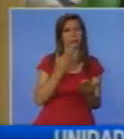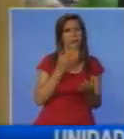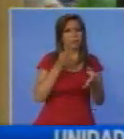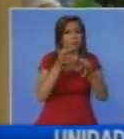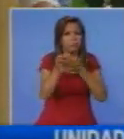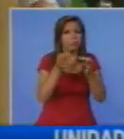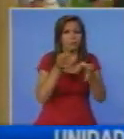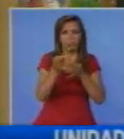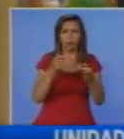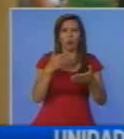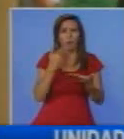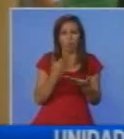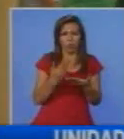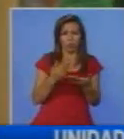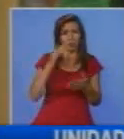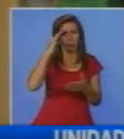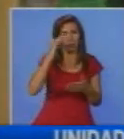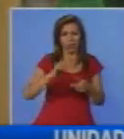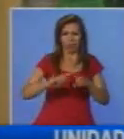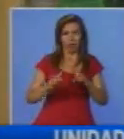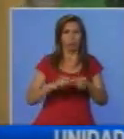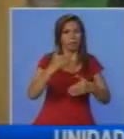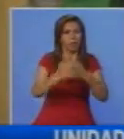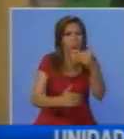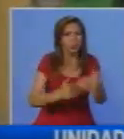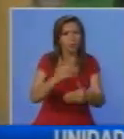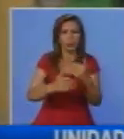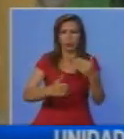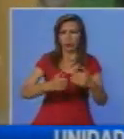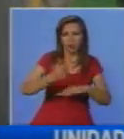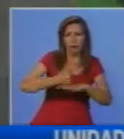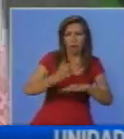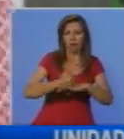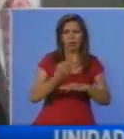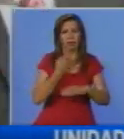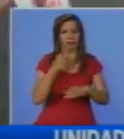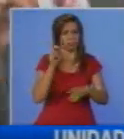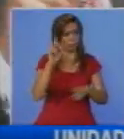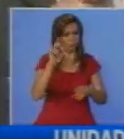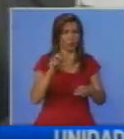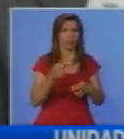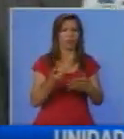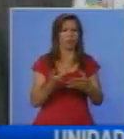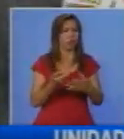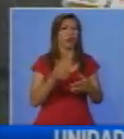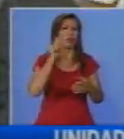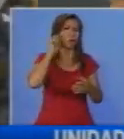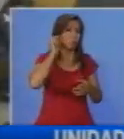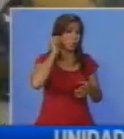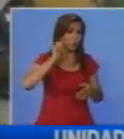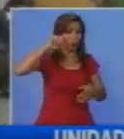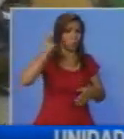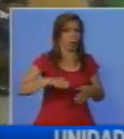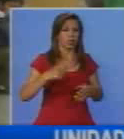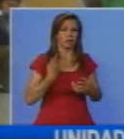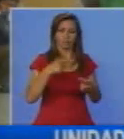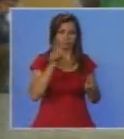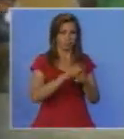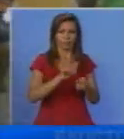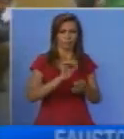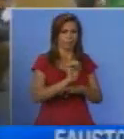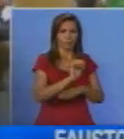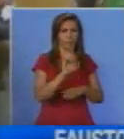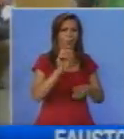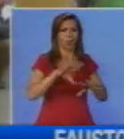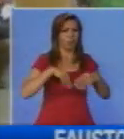de procedibilidad dentro de este proceso. Esto ha sido ya negado por parte de la jueza y en pocos minutos más se